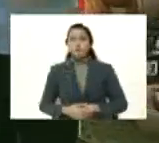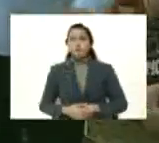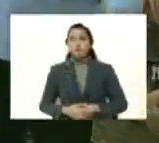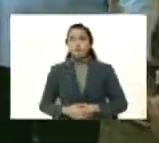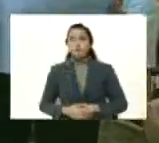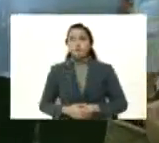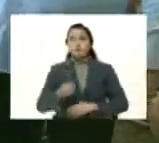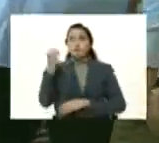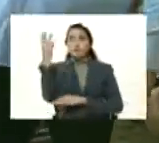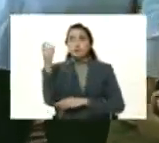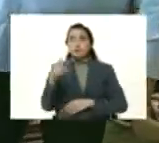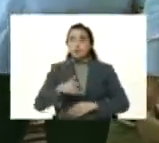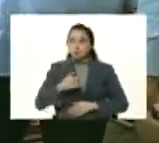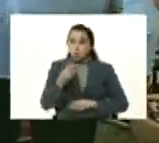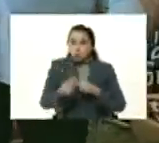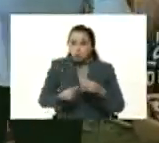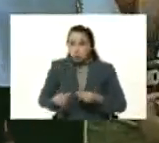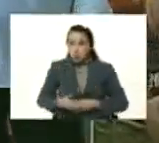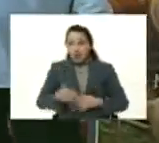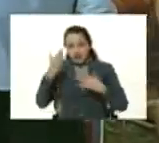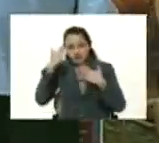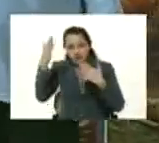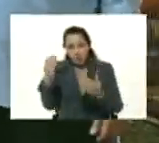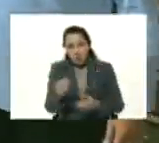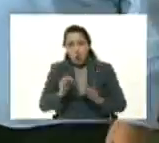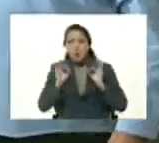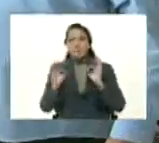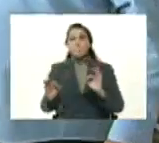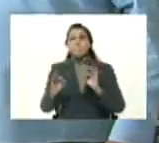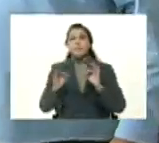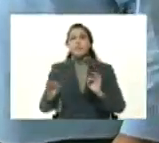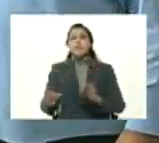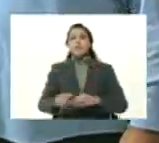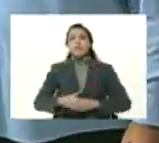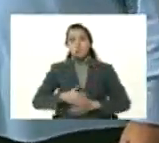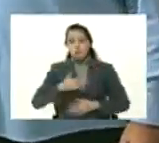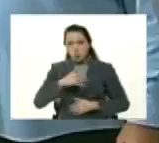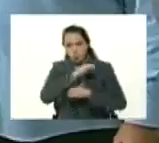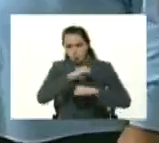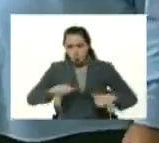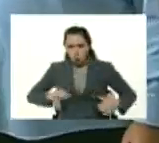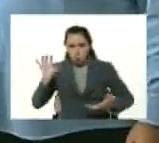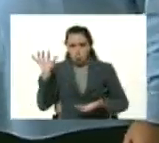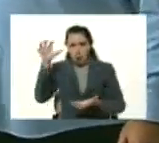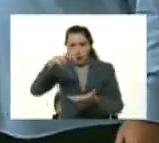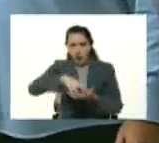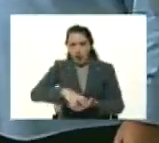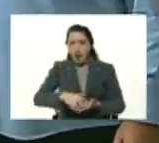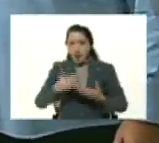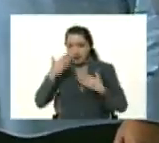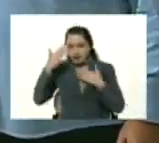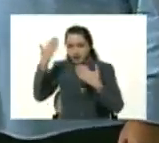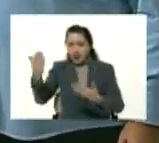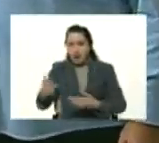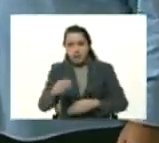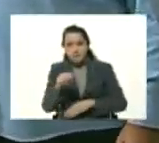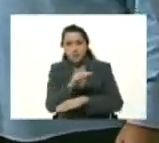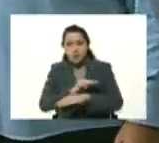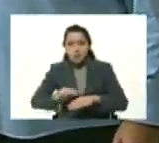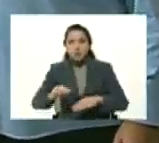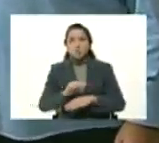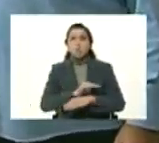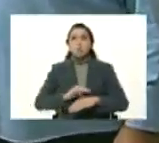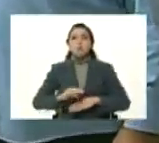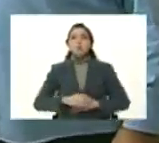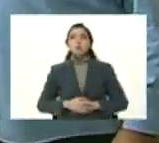hablar. Hernán, ¿cómo te sientes? Un saludo especial. Central Azucarera Portuguesa. A usted, al ministro y